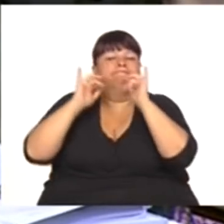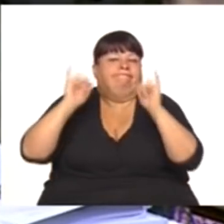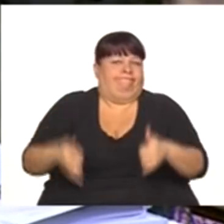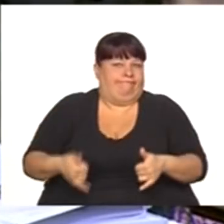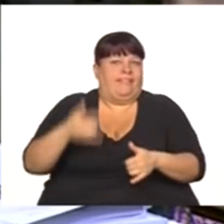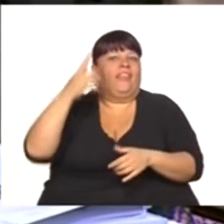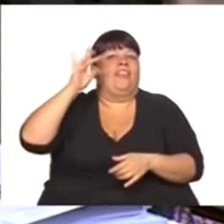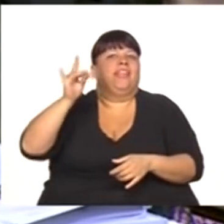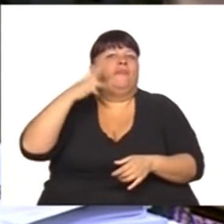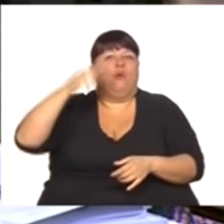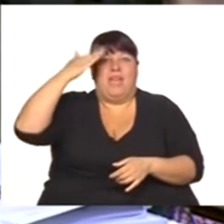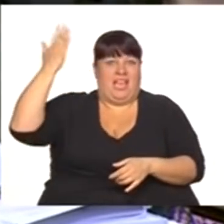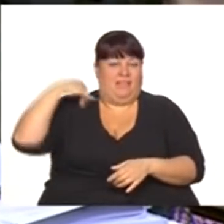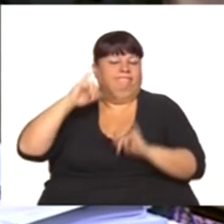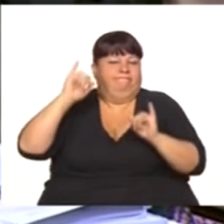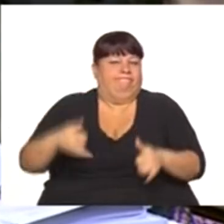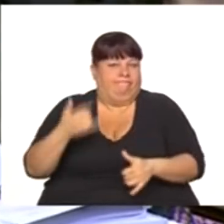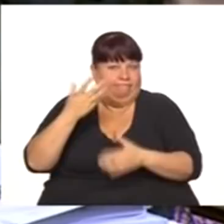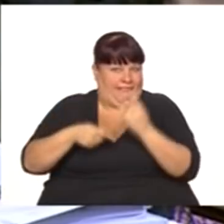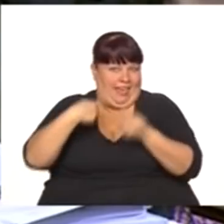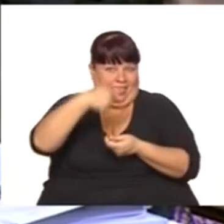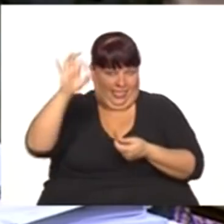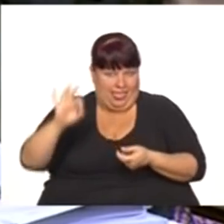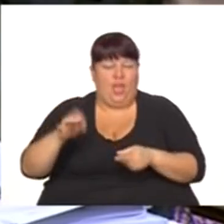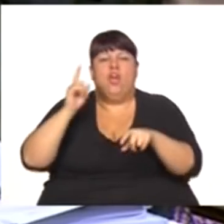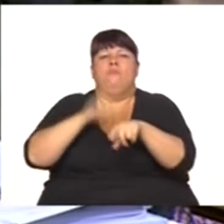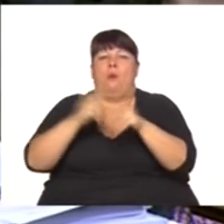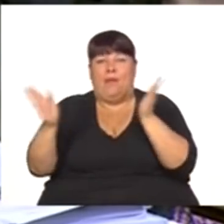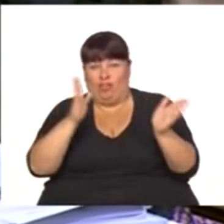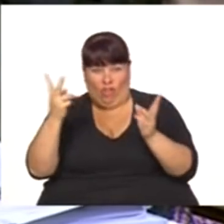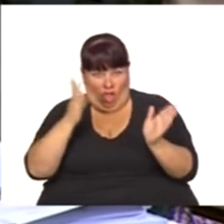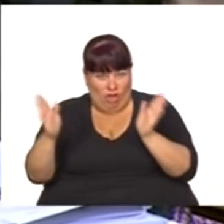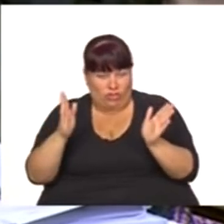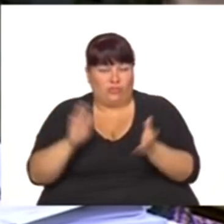en diciembre del 2015. En el medio de esas dos cuestiones,